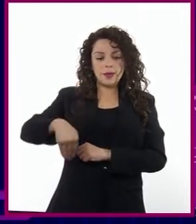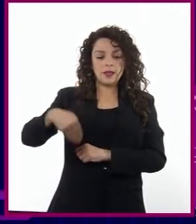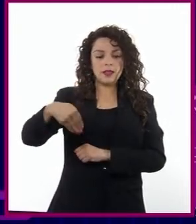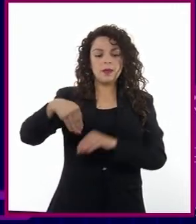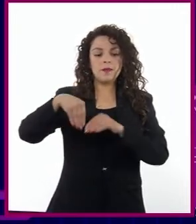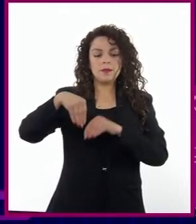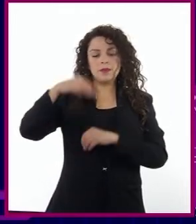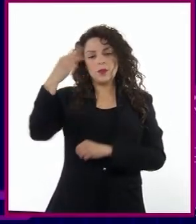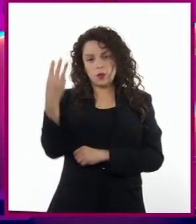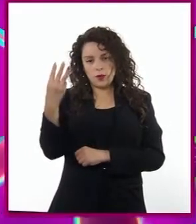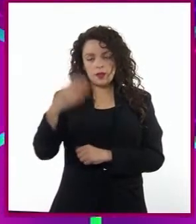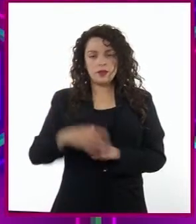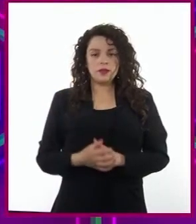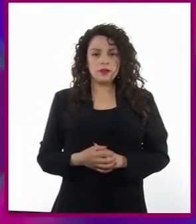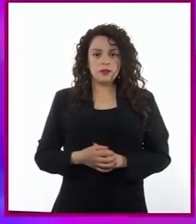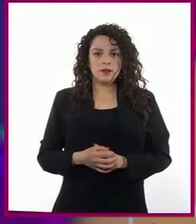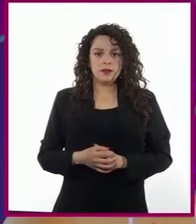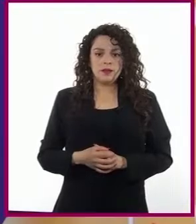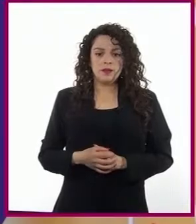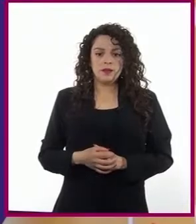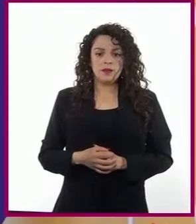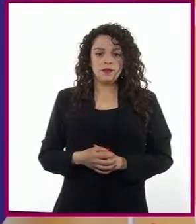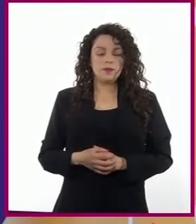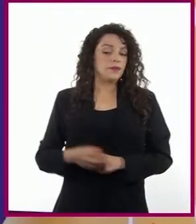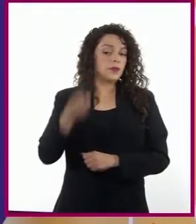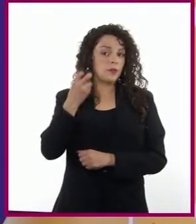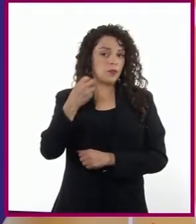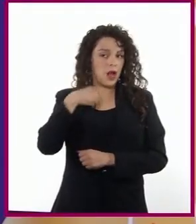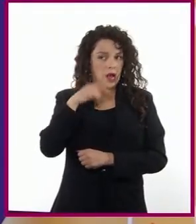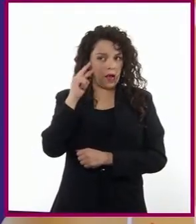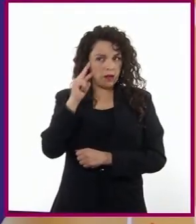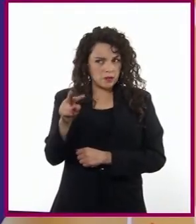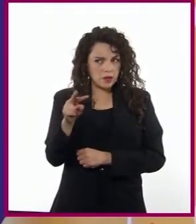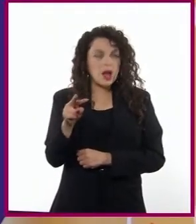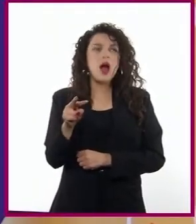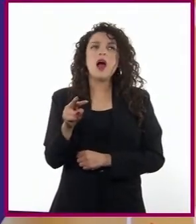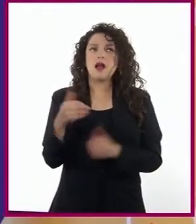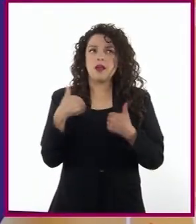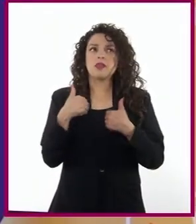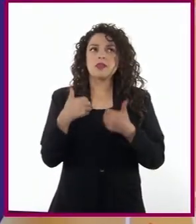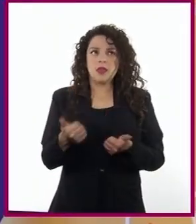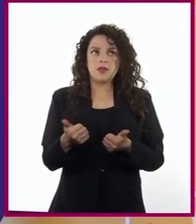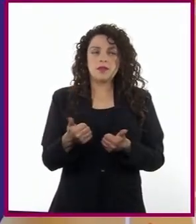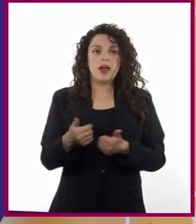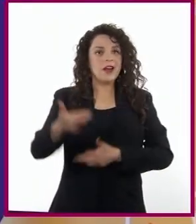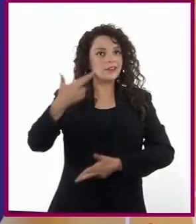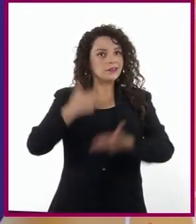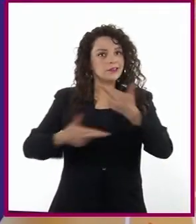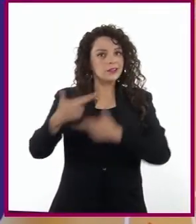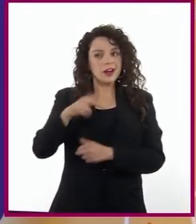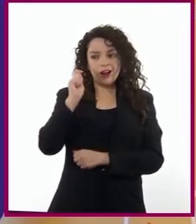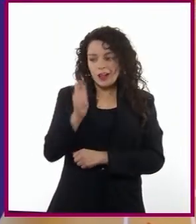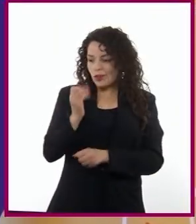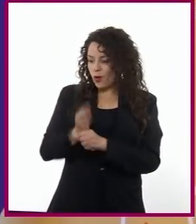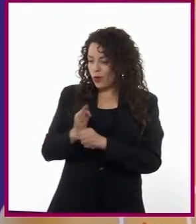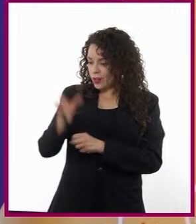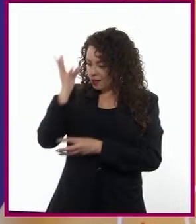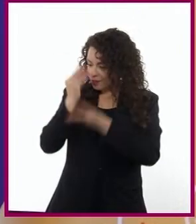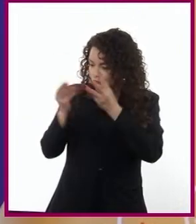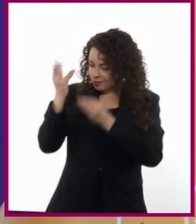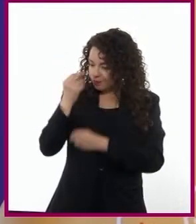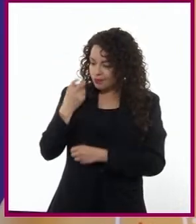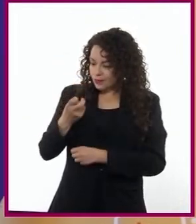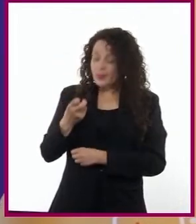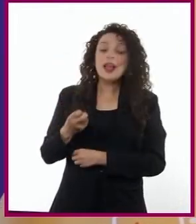10.922.976 metros cúbicos. Por lo que estoy observando, el procedimiento retoma lo que hemos estado trabajando en